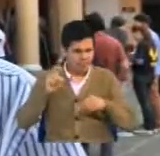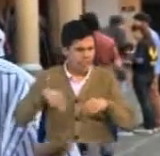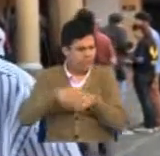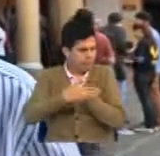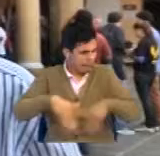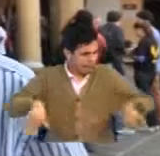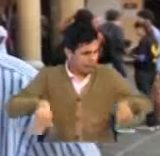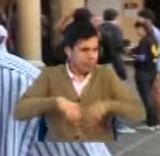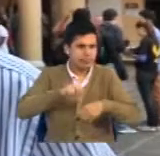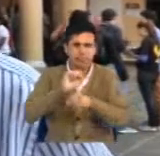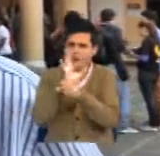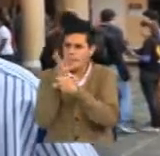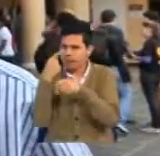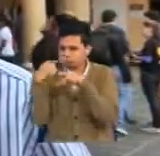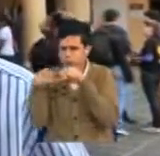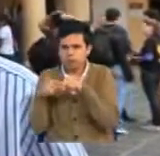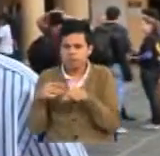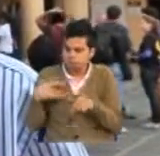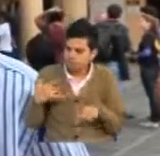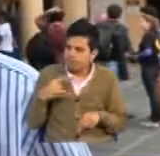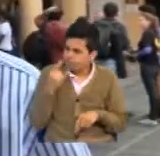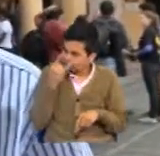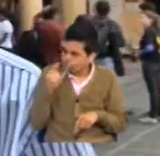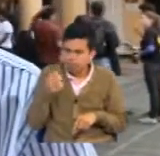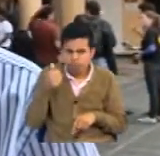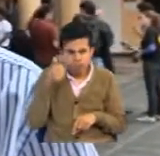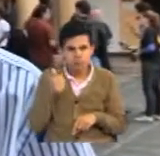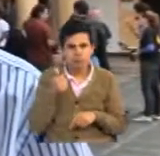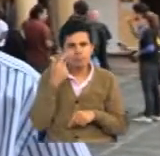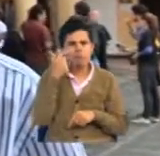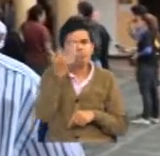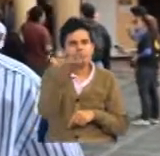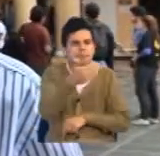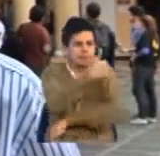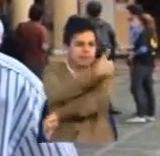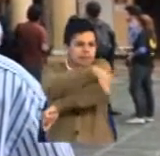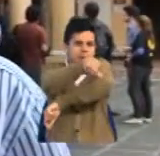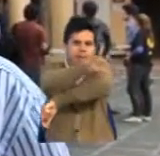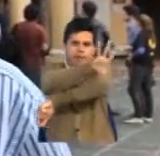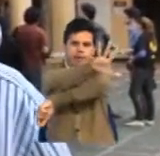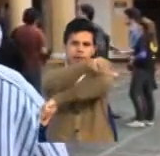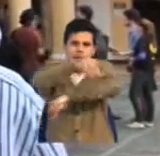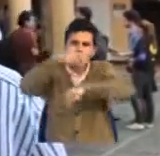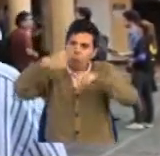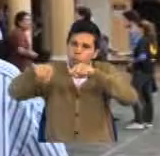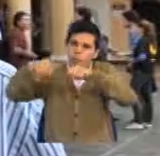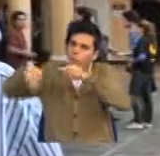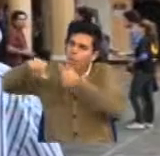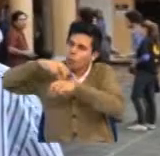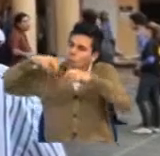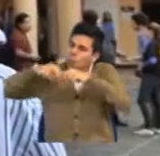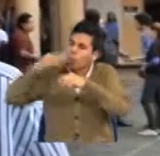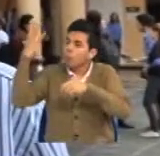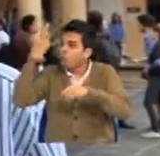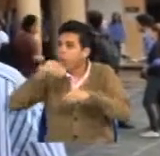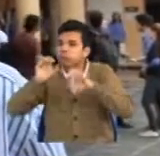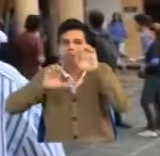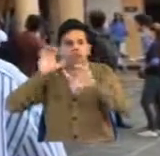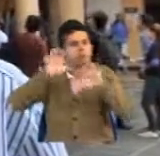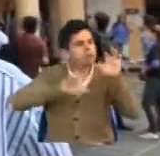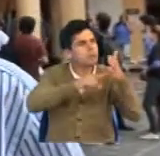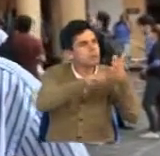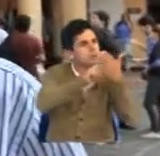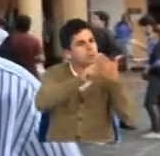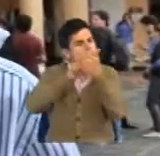público desde el arte, que empiece a mirar que el paseo y comercio es un lugar de exposición o que los parques pueden ser lugares de